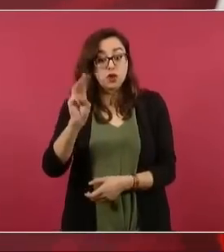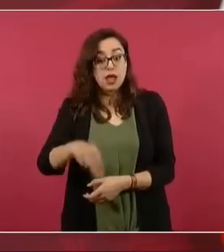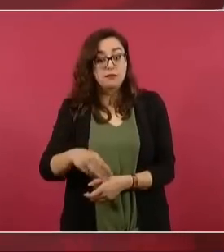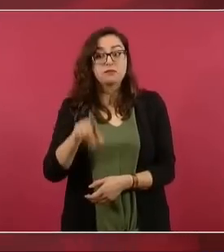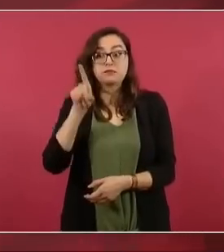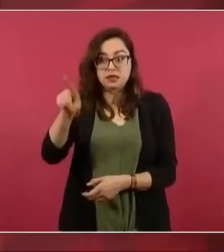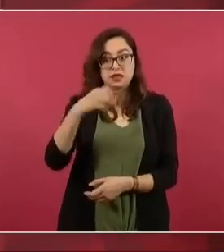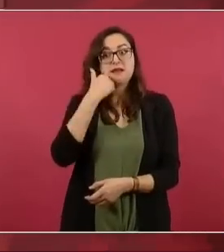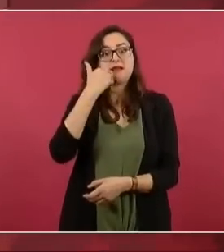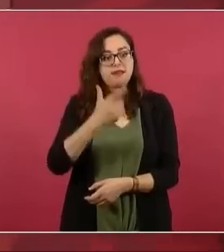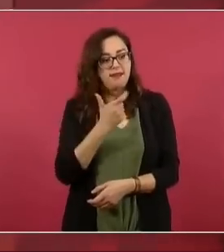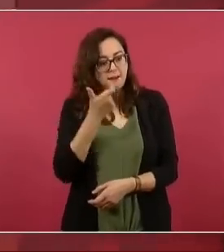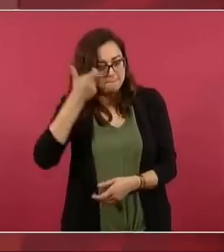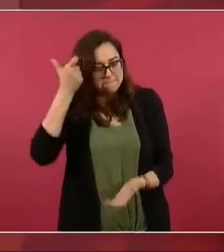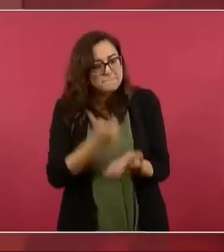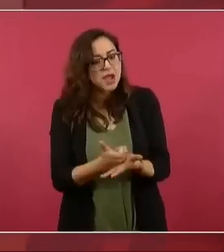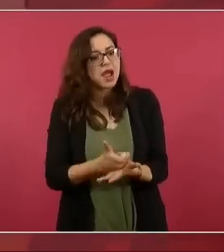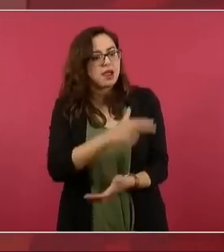cuotas.